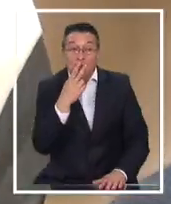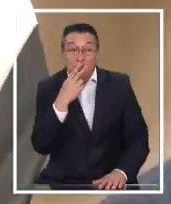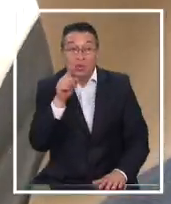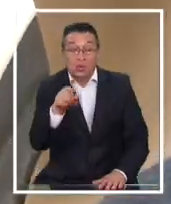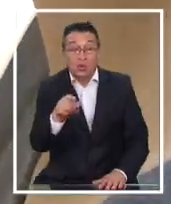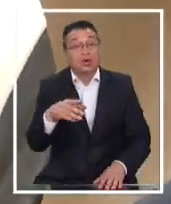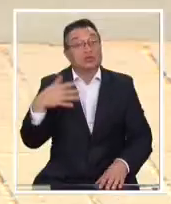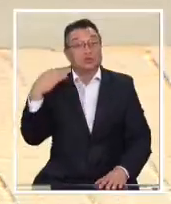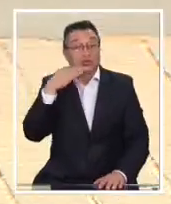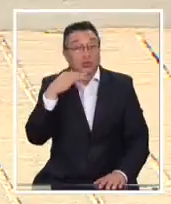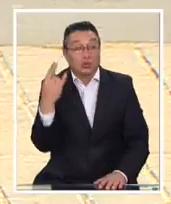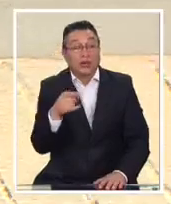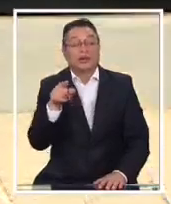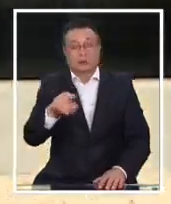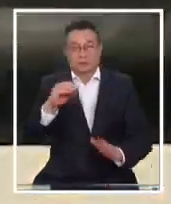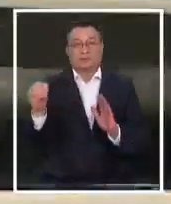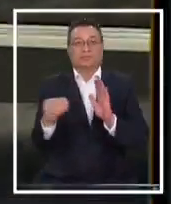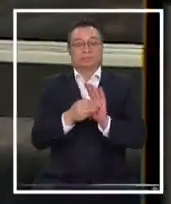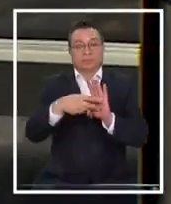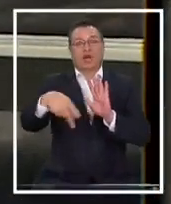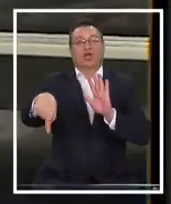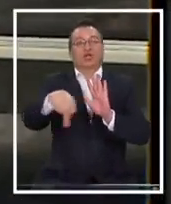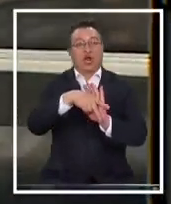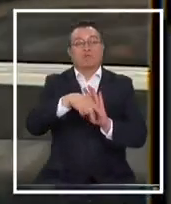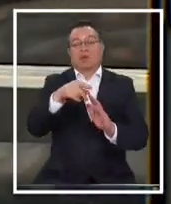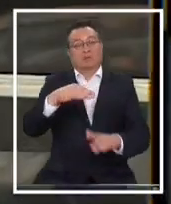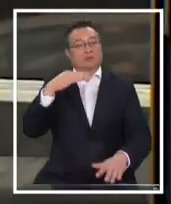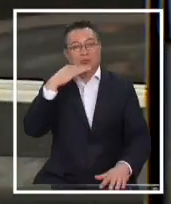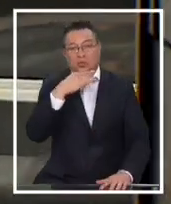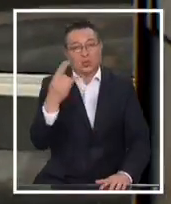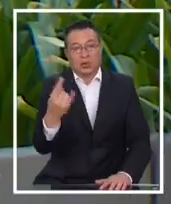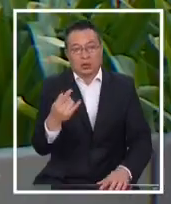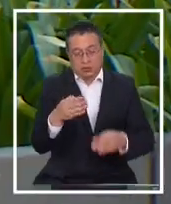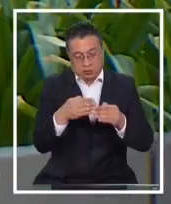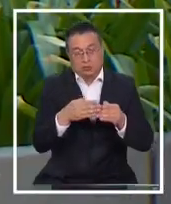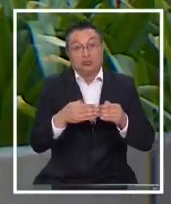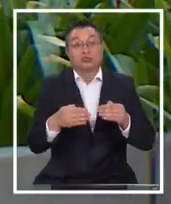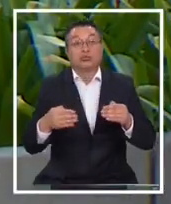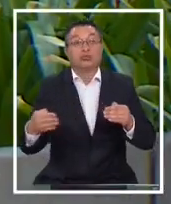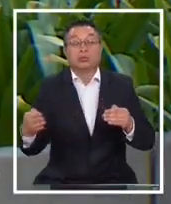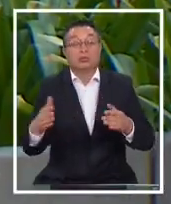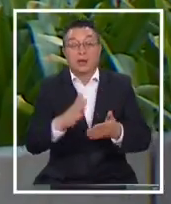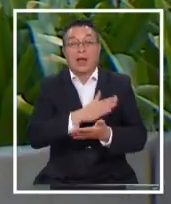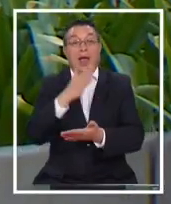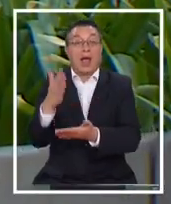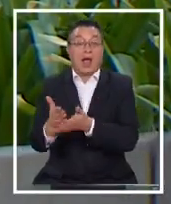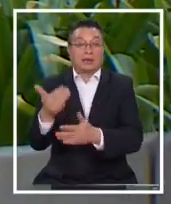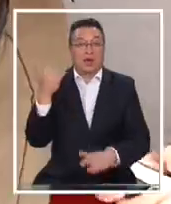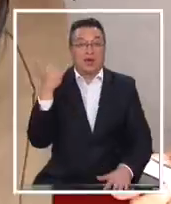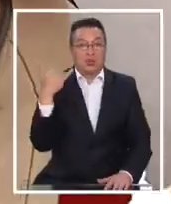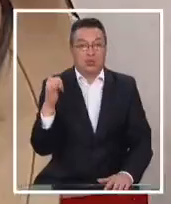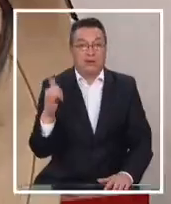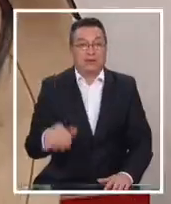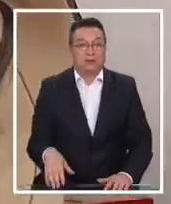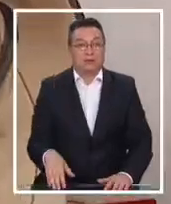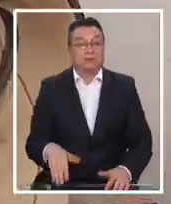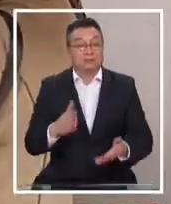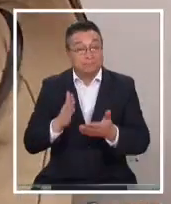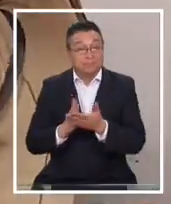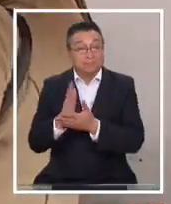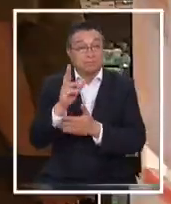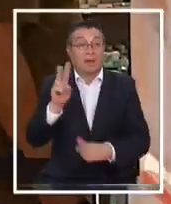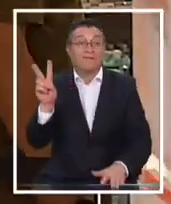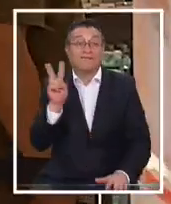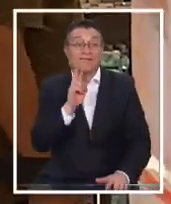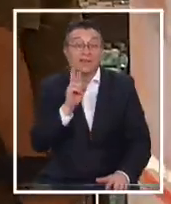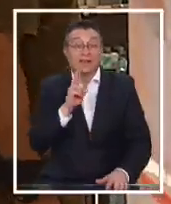bienes esenciales es parte de una normativa transitoria que se extiende precisamente hasta este jueves. A partir del